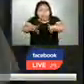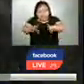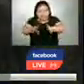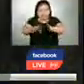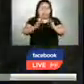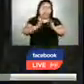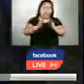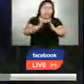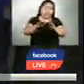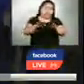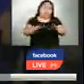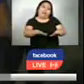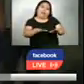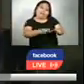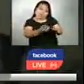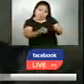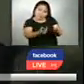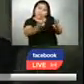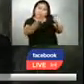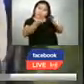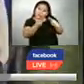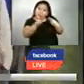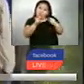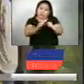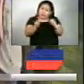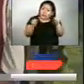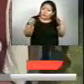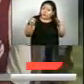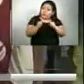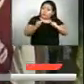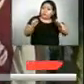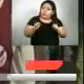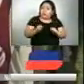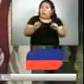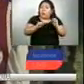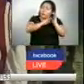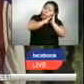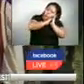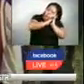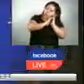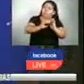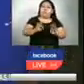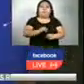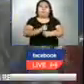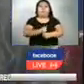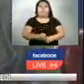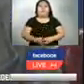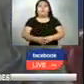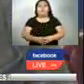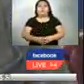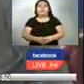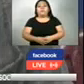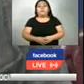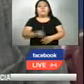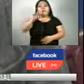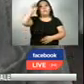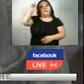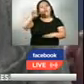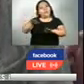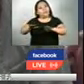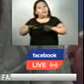agradecen que se les brinde un lugar donde pasar esas frías noches para poder dormir seguros. Gracias a